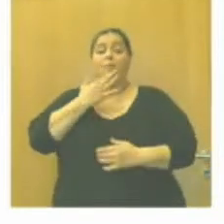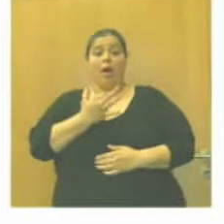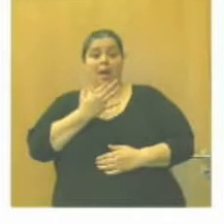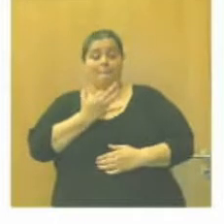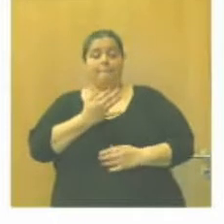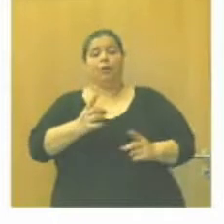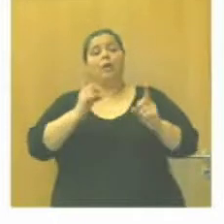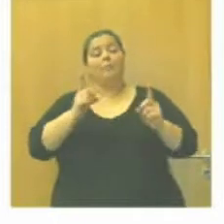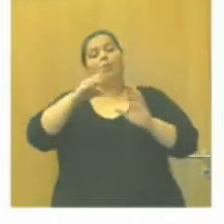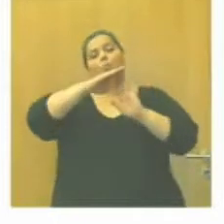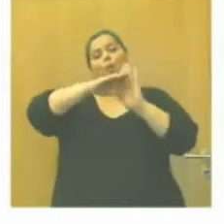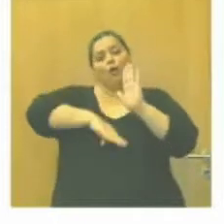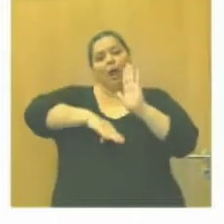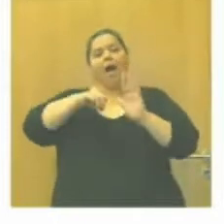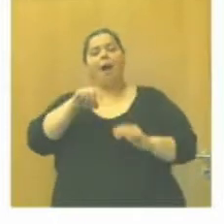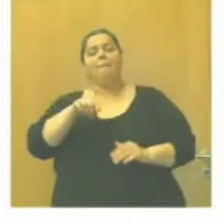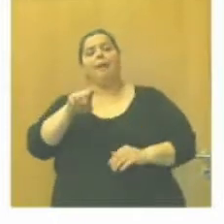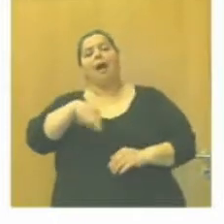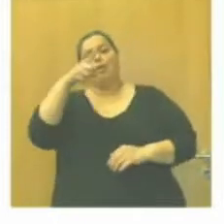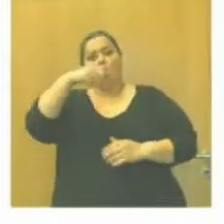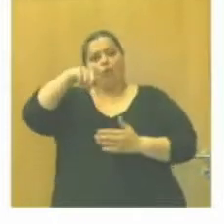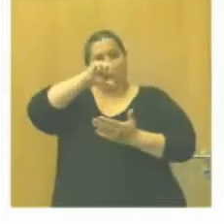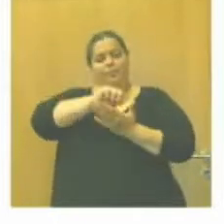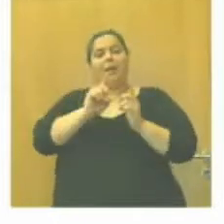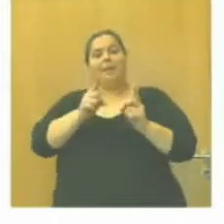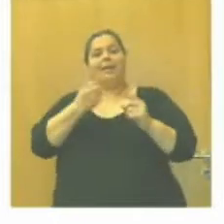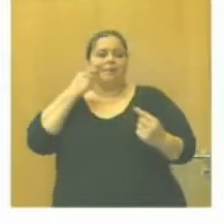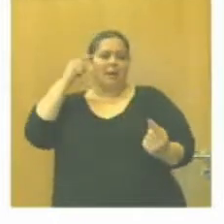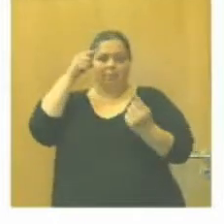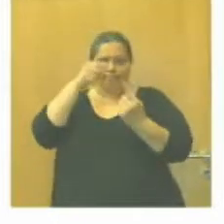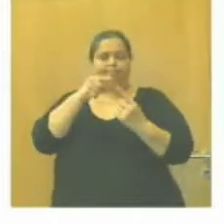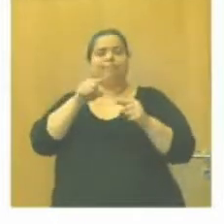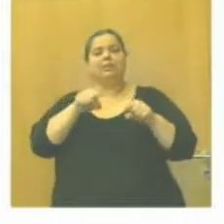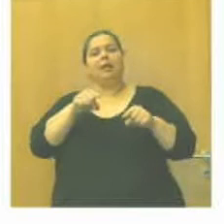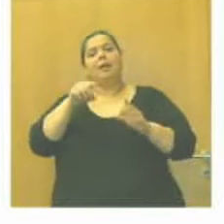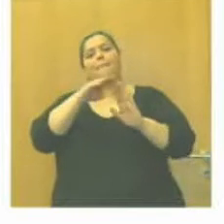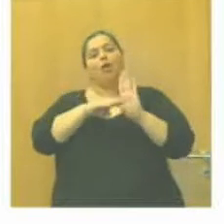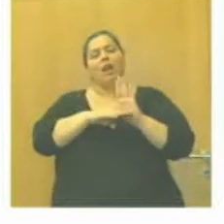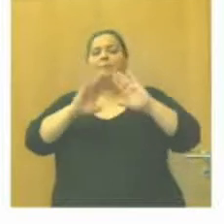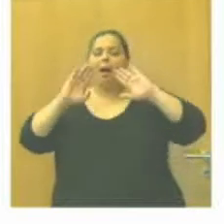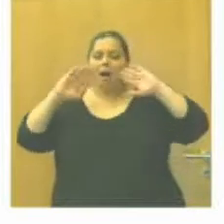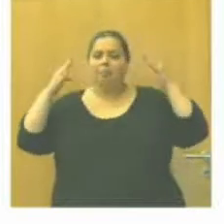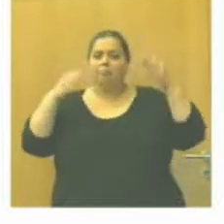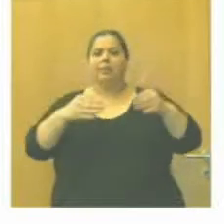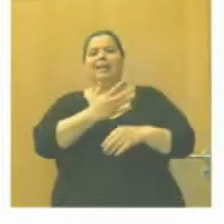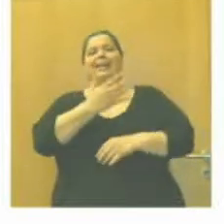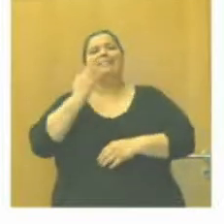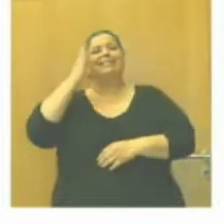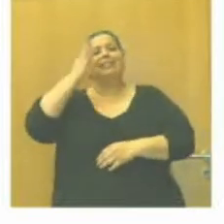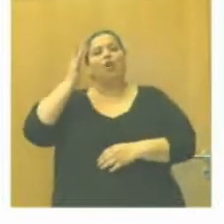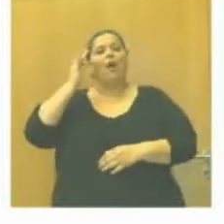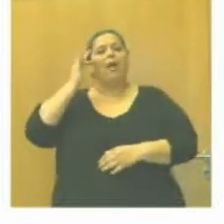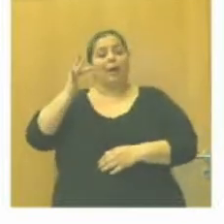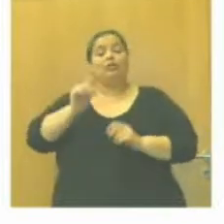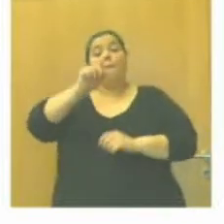de un programa en Burundi que estaba indicado, era un programa enfocado más en la psicoeducación para los